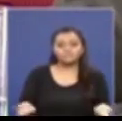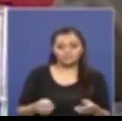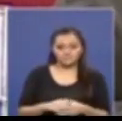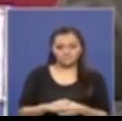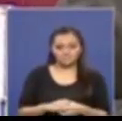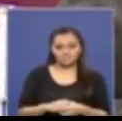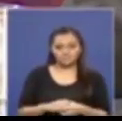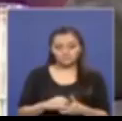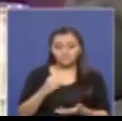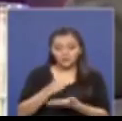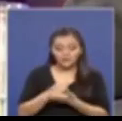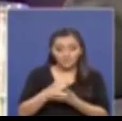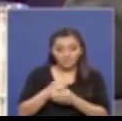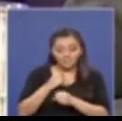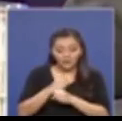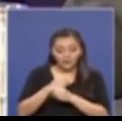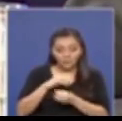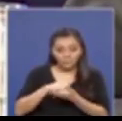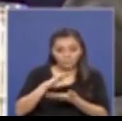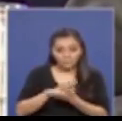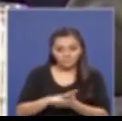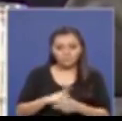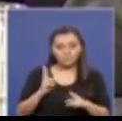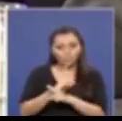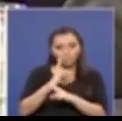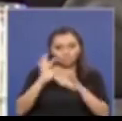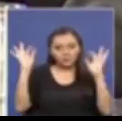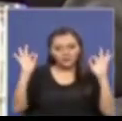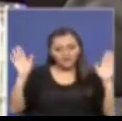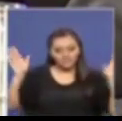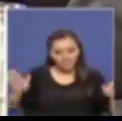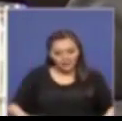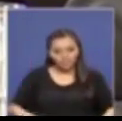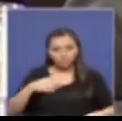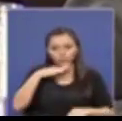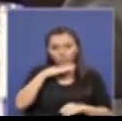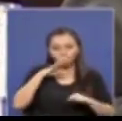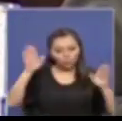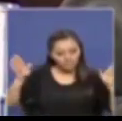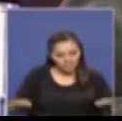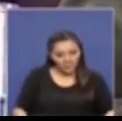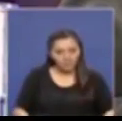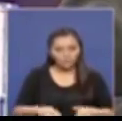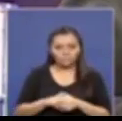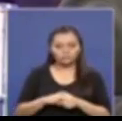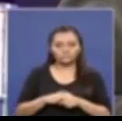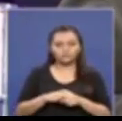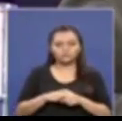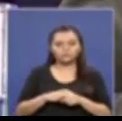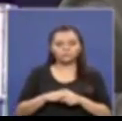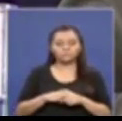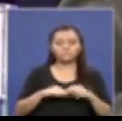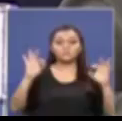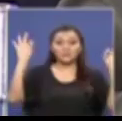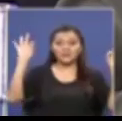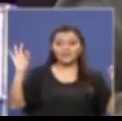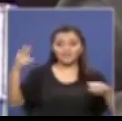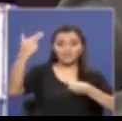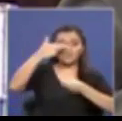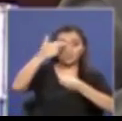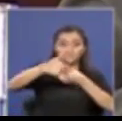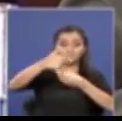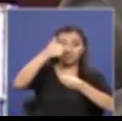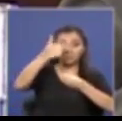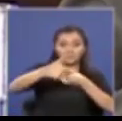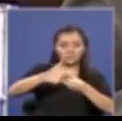acciones concretas, compañeros. Consumir menos energía, contaminar menos, pasar de energía, fruta y combustibles